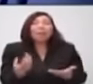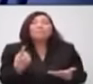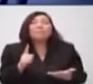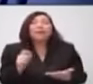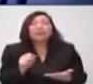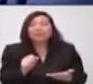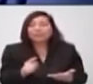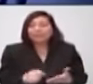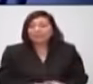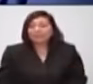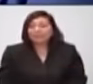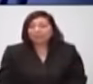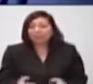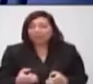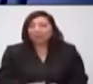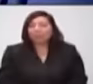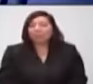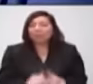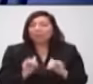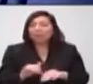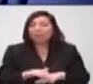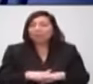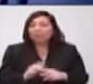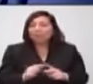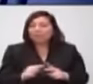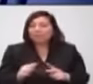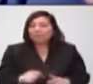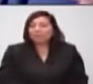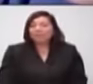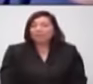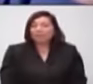desbalance económico que les deja las gestiones salientes.